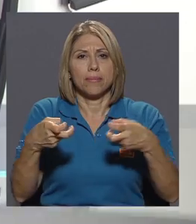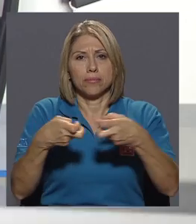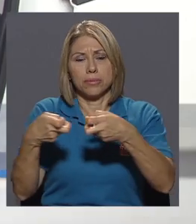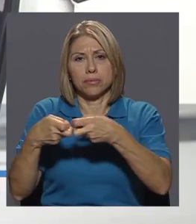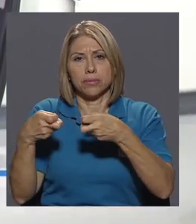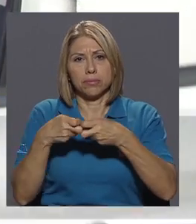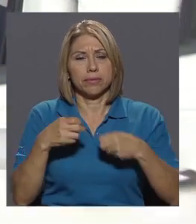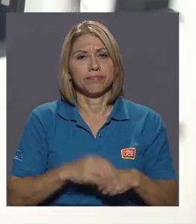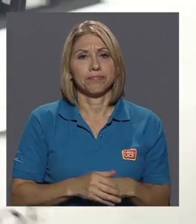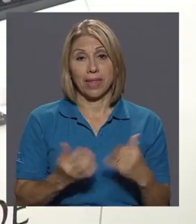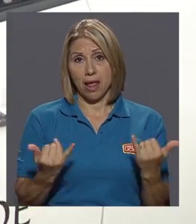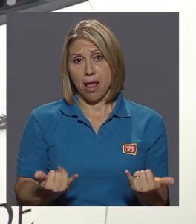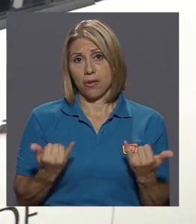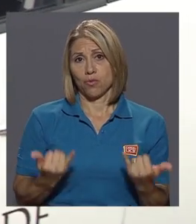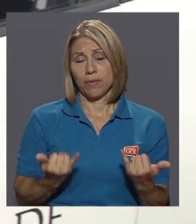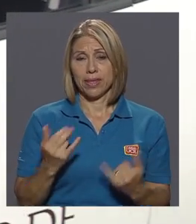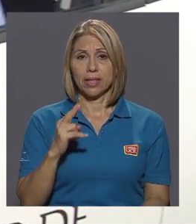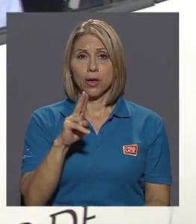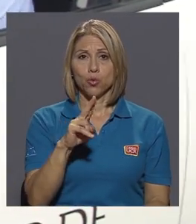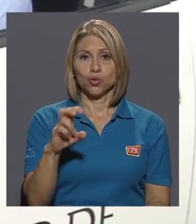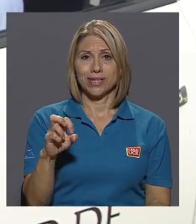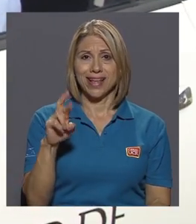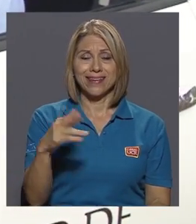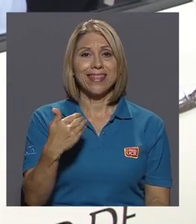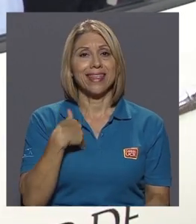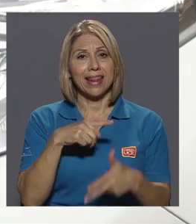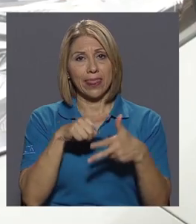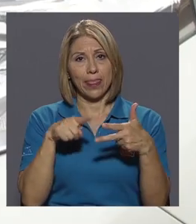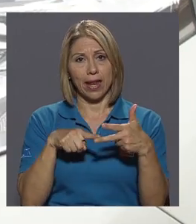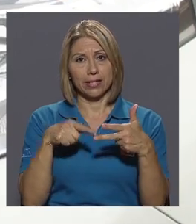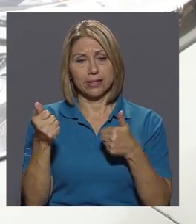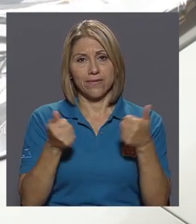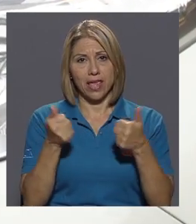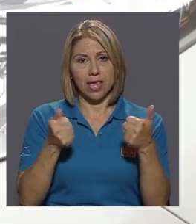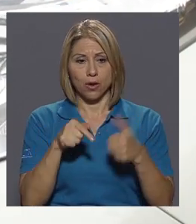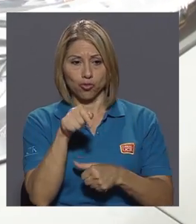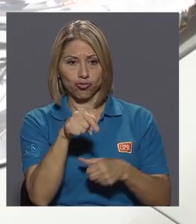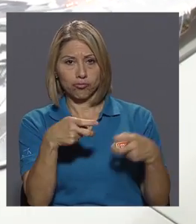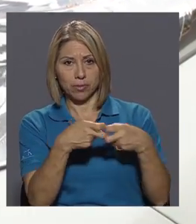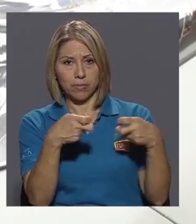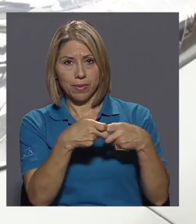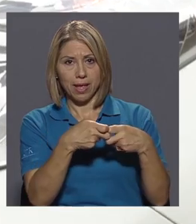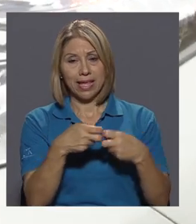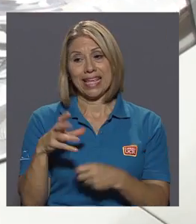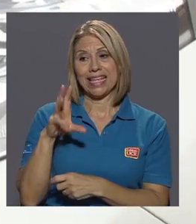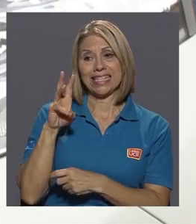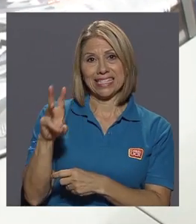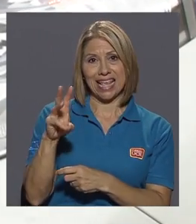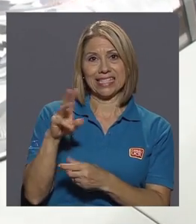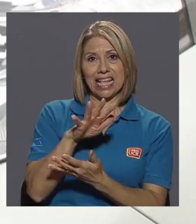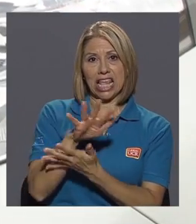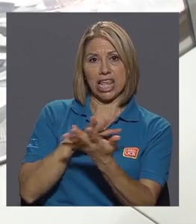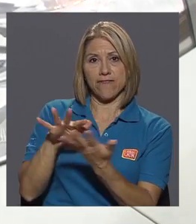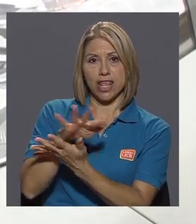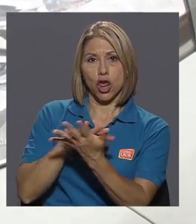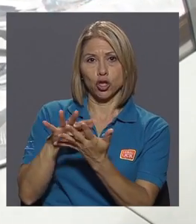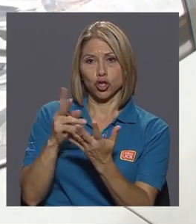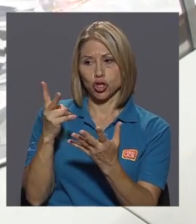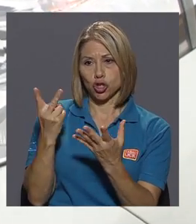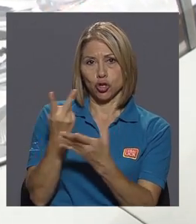eléctricos. Actualmente, la UCR cuenta con 3 vehículos de este tipo y 6 híbridos.